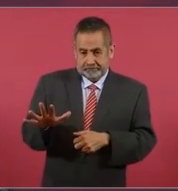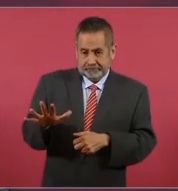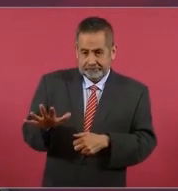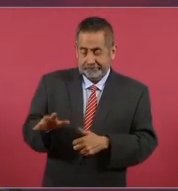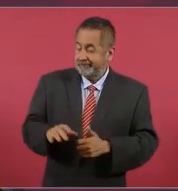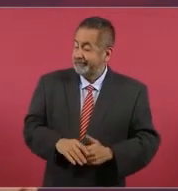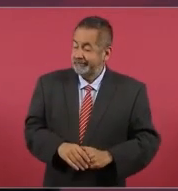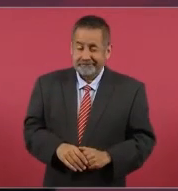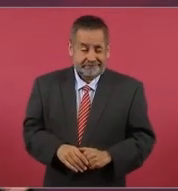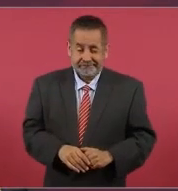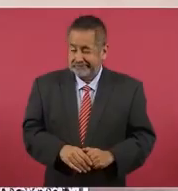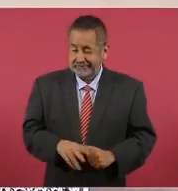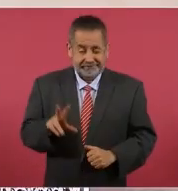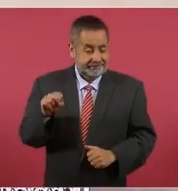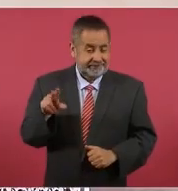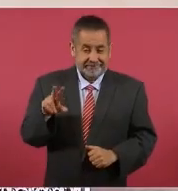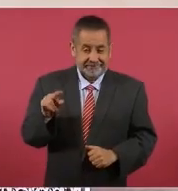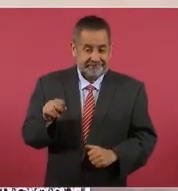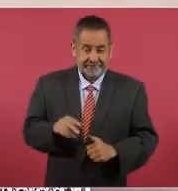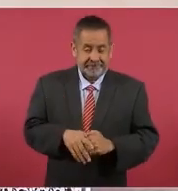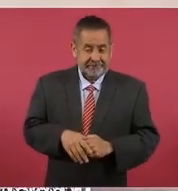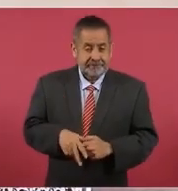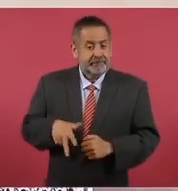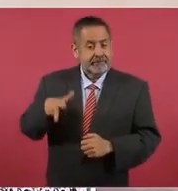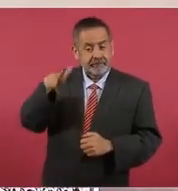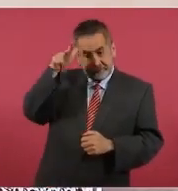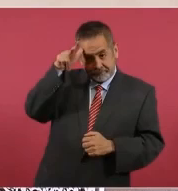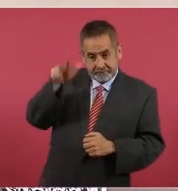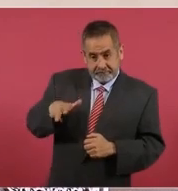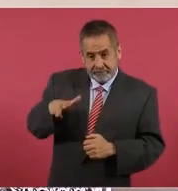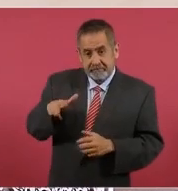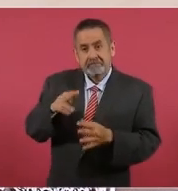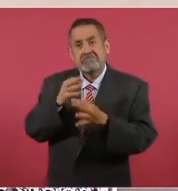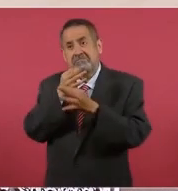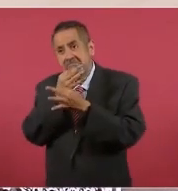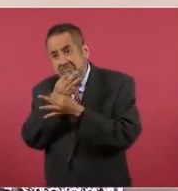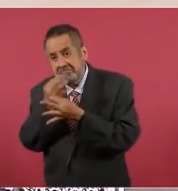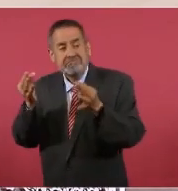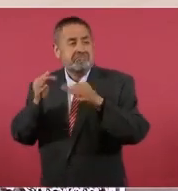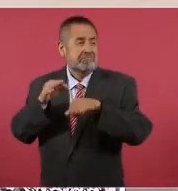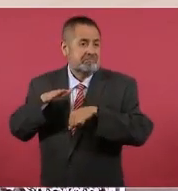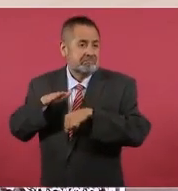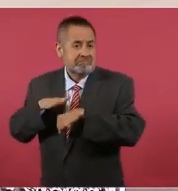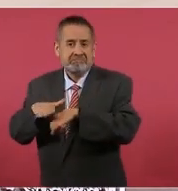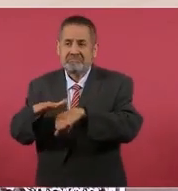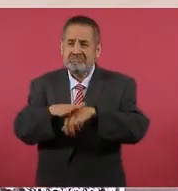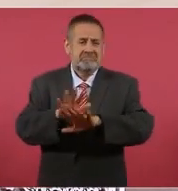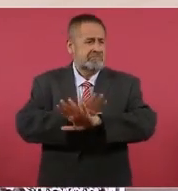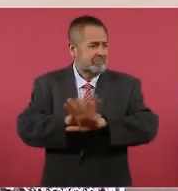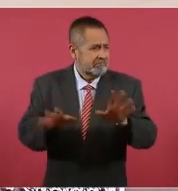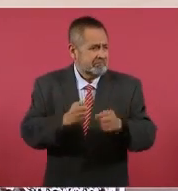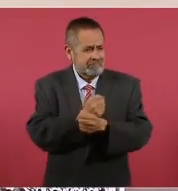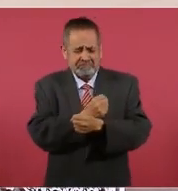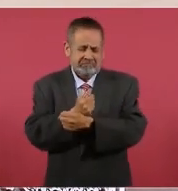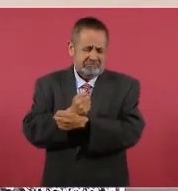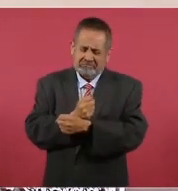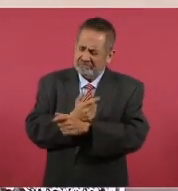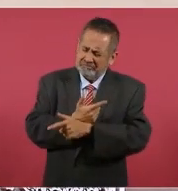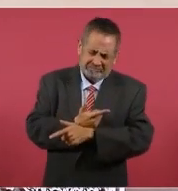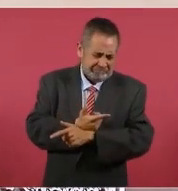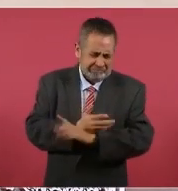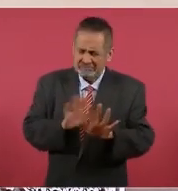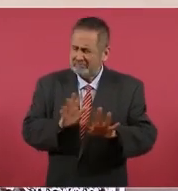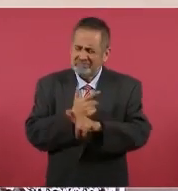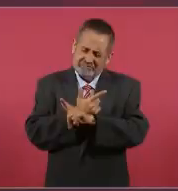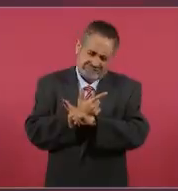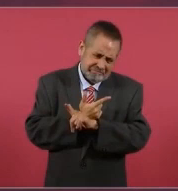y no, Miguel Hidalgo proclamó la abolición de la esclavitud.